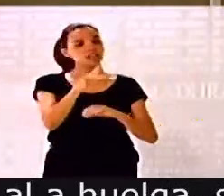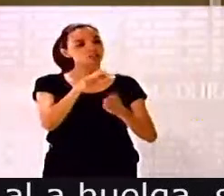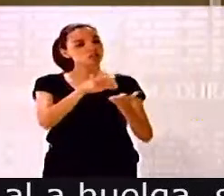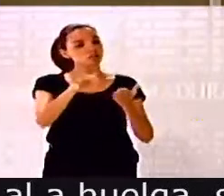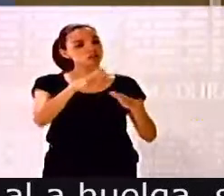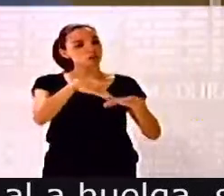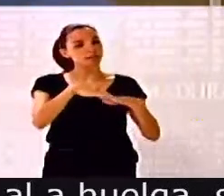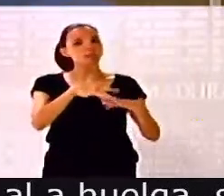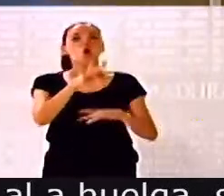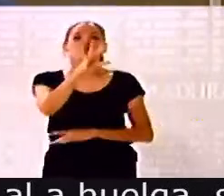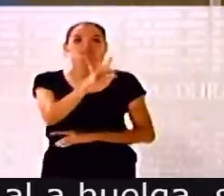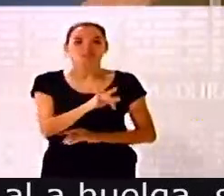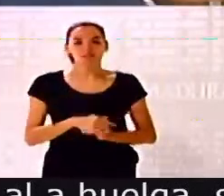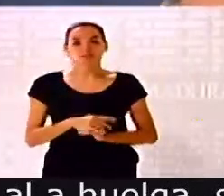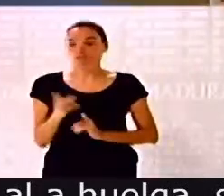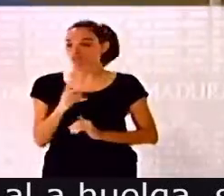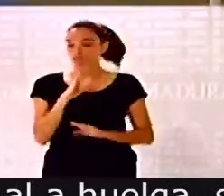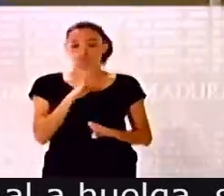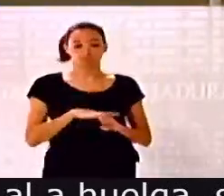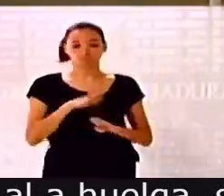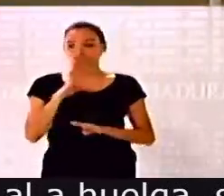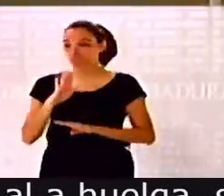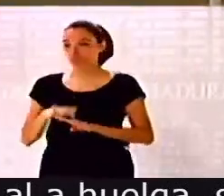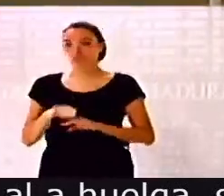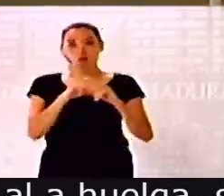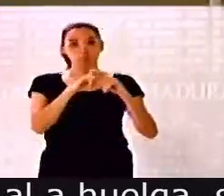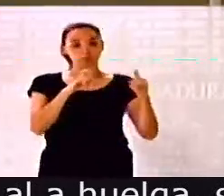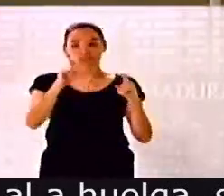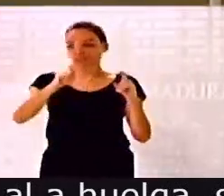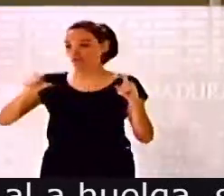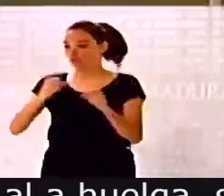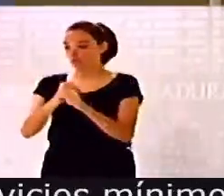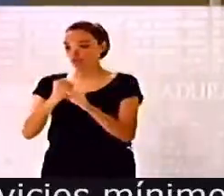Sí. Pues eso es lo que tienen que hacer, tanto empresas como trabajadores.